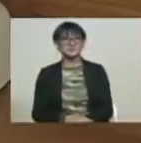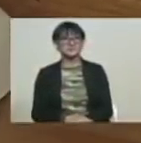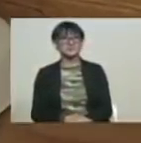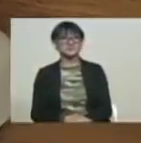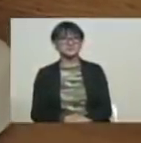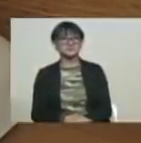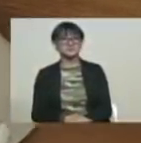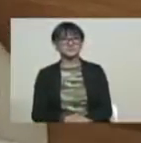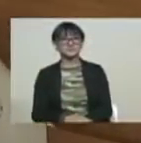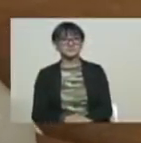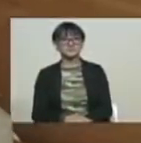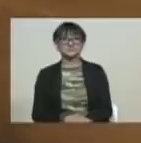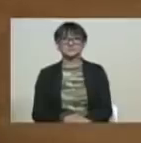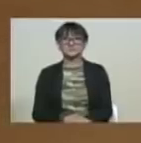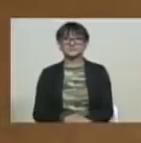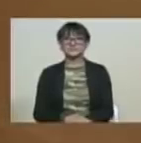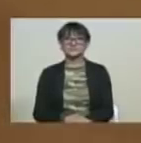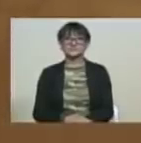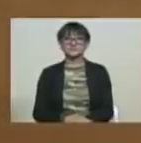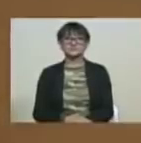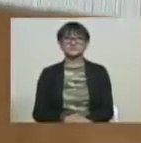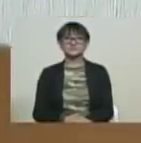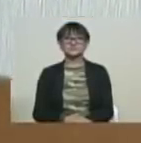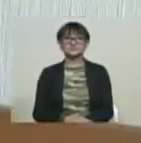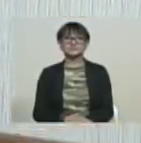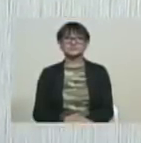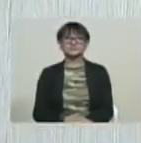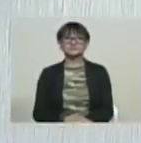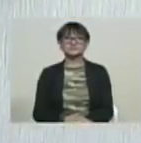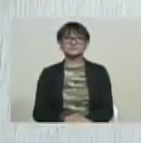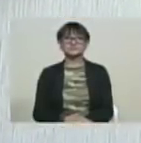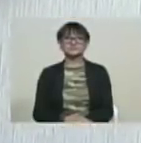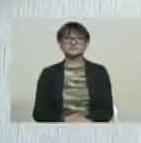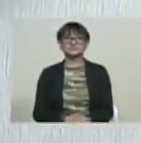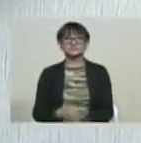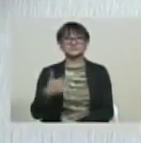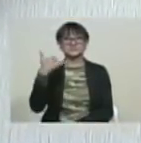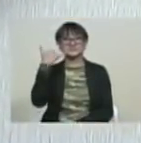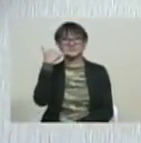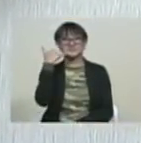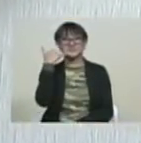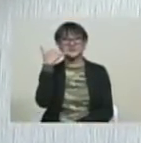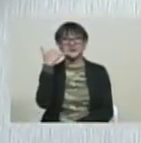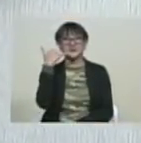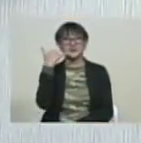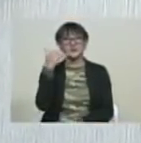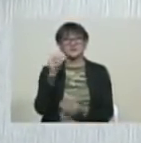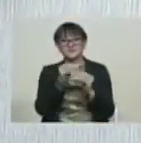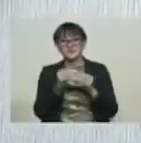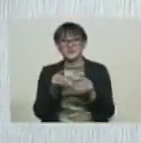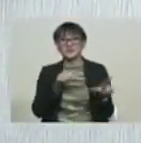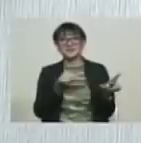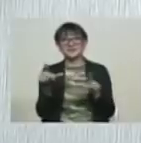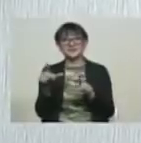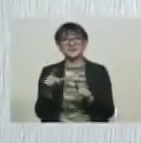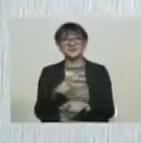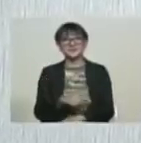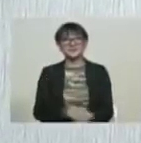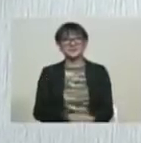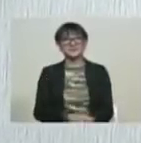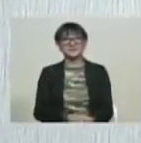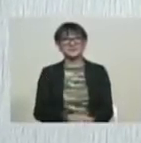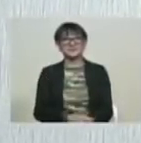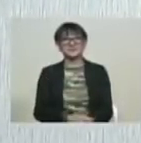rum. Y te contestaba. Aló, Pérez Jiménez. Listo, restaurada tu obra.